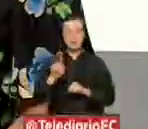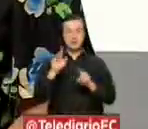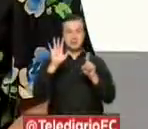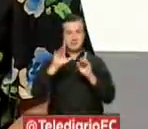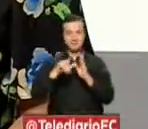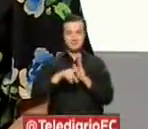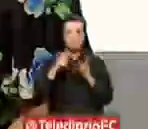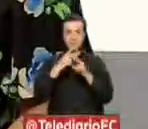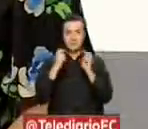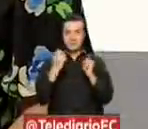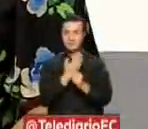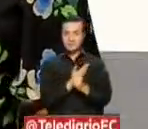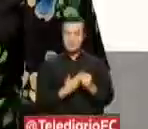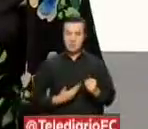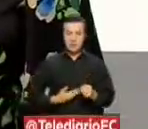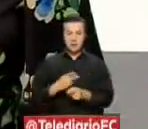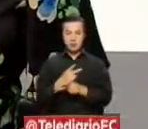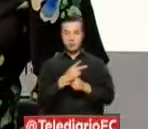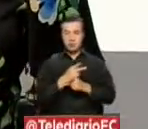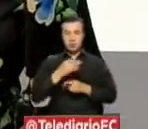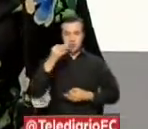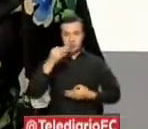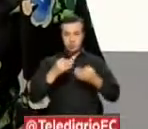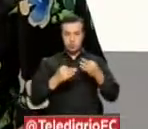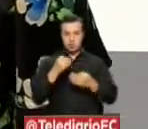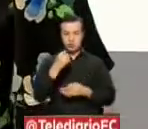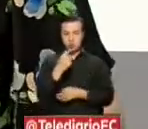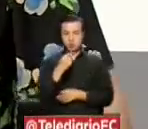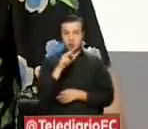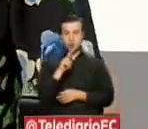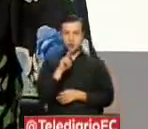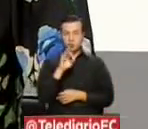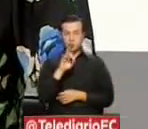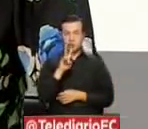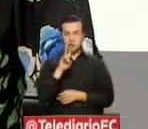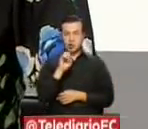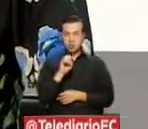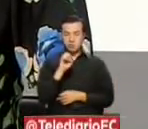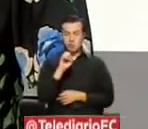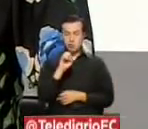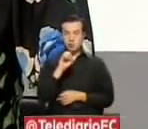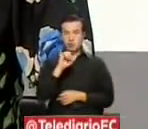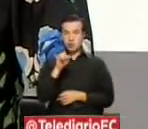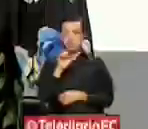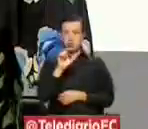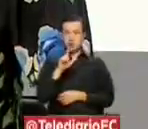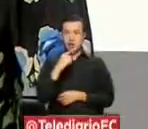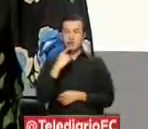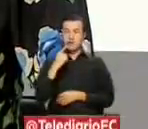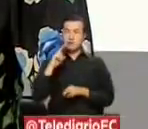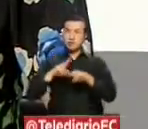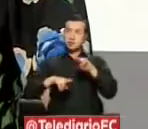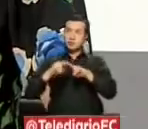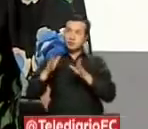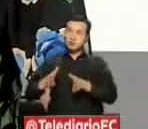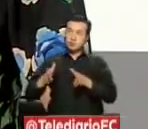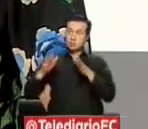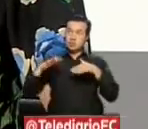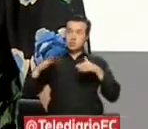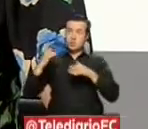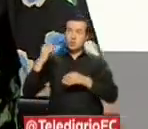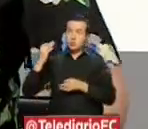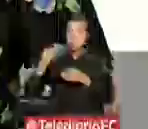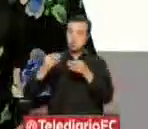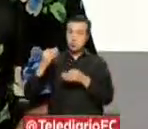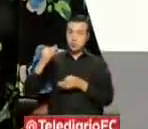6:06 y el expresidente del Consejo de la Judicatura, Gustavo Yal, rechazó durante una entrevista telefónica que haya sobreprecio en la construcción del complejo judicial de